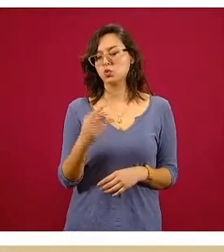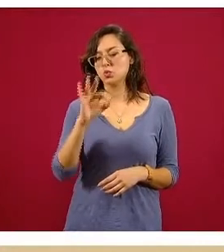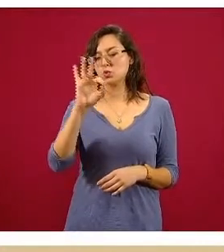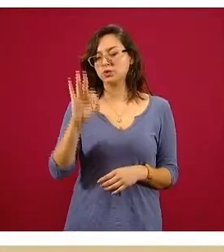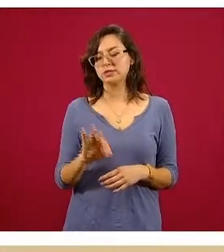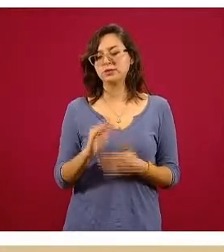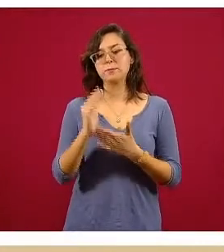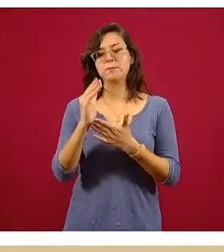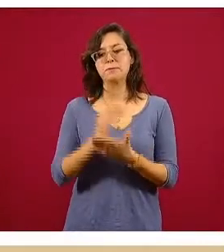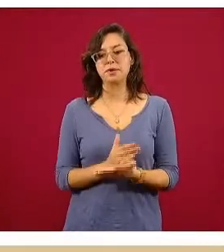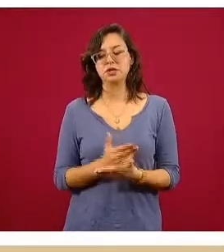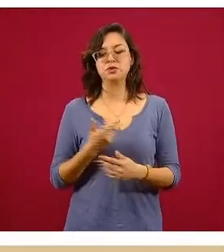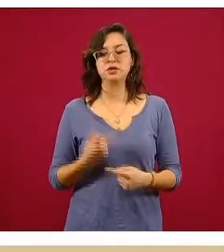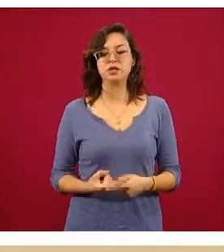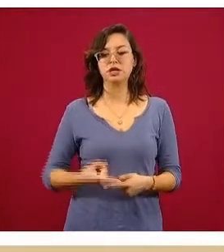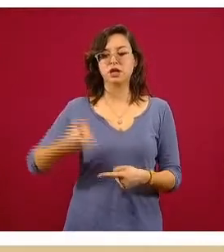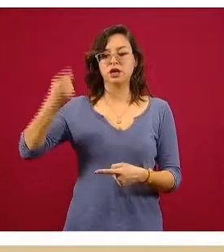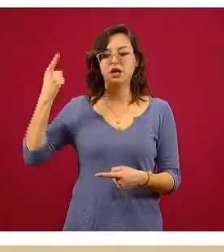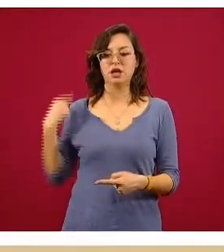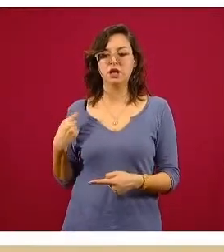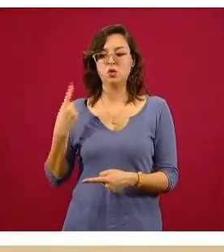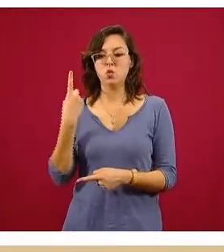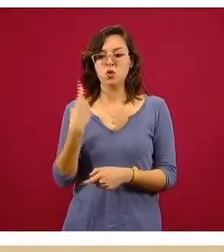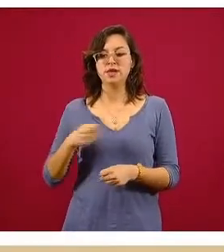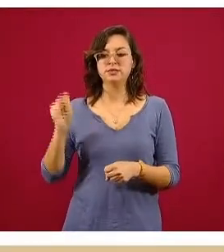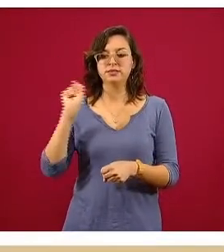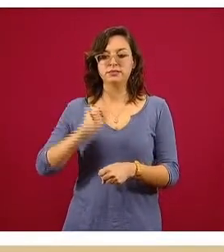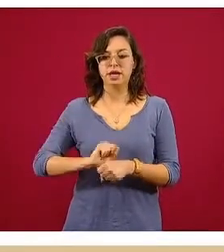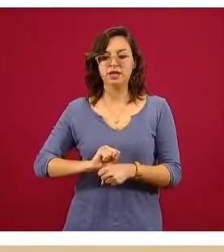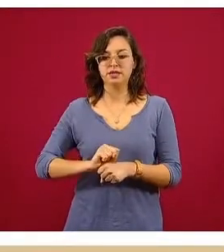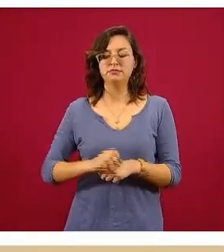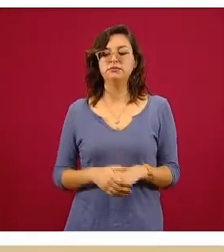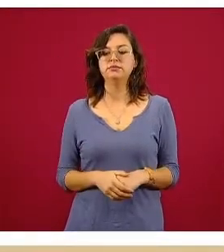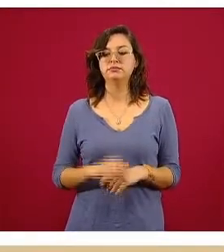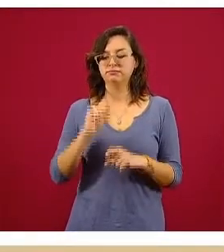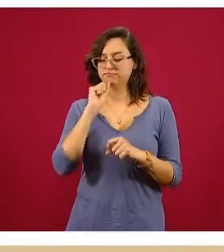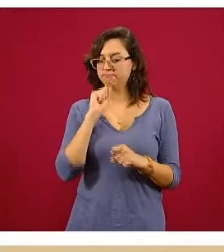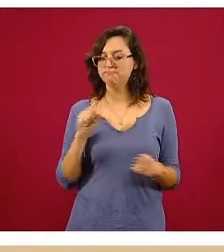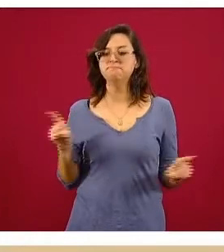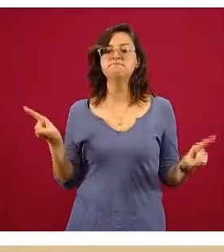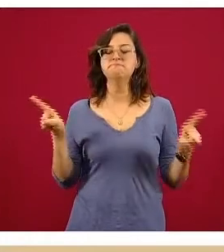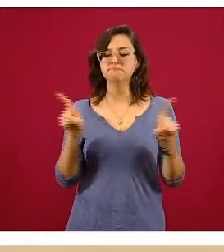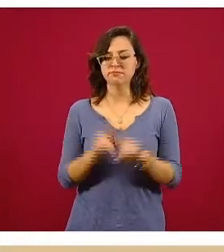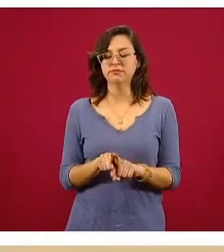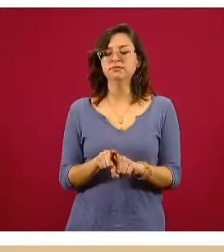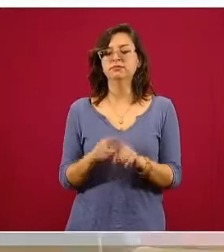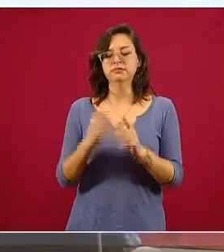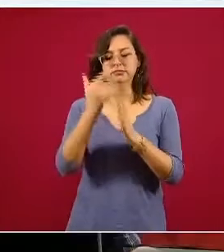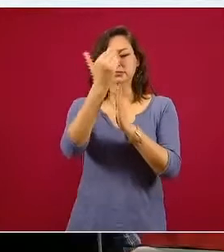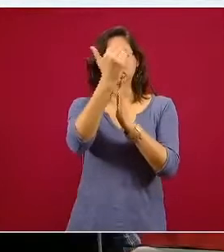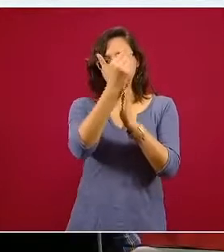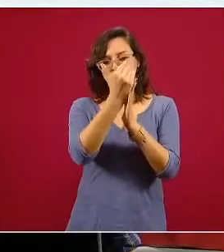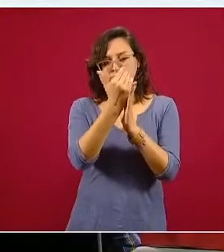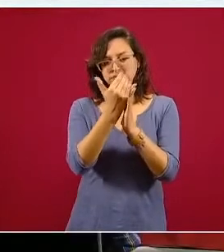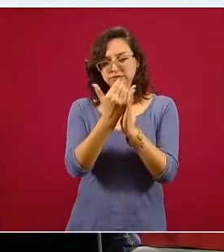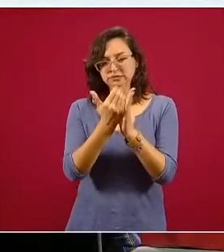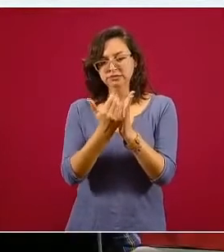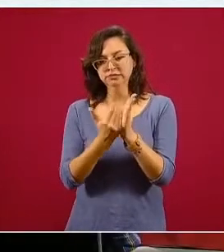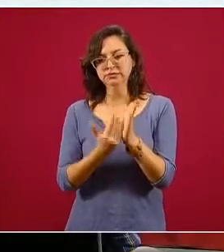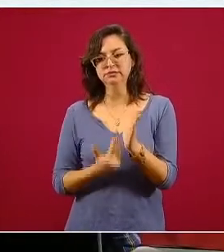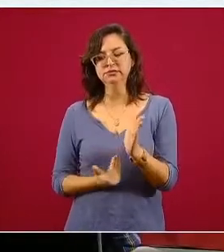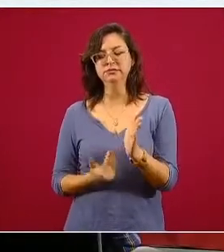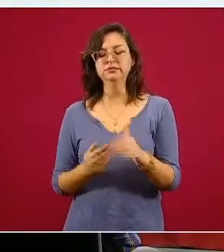1.2% menor al que veíamos hace una semana, y que también es concordante a esta tendencia descendente que hemos visto en